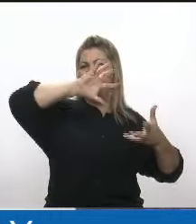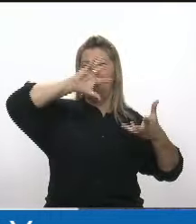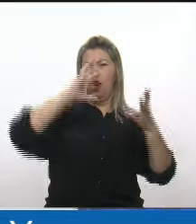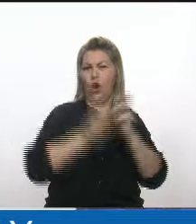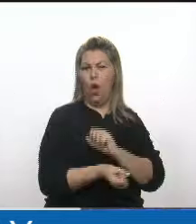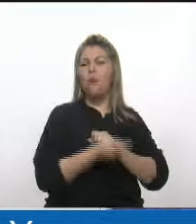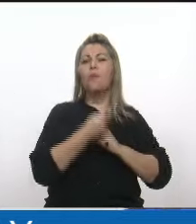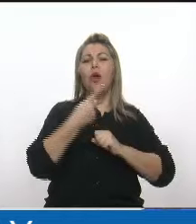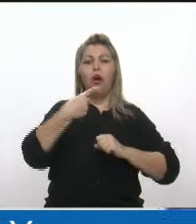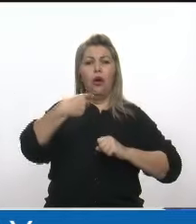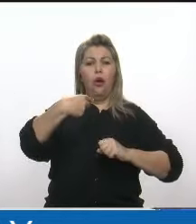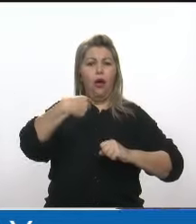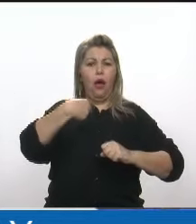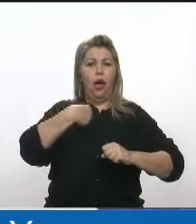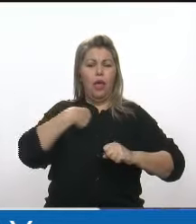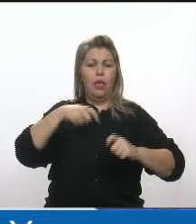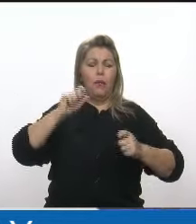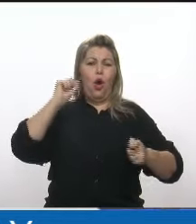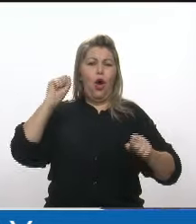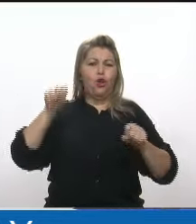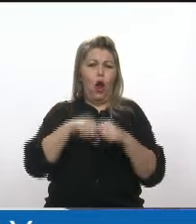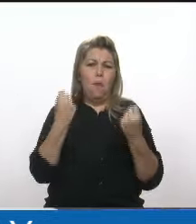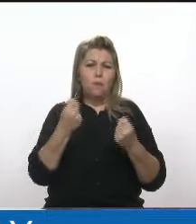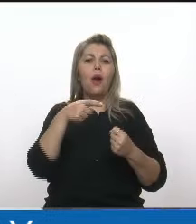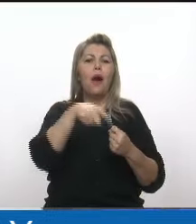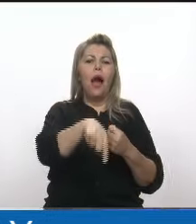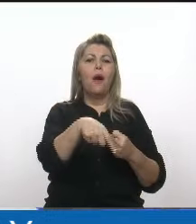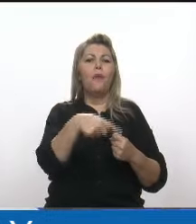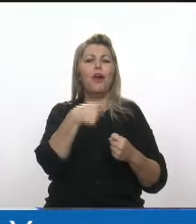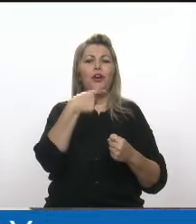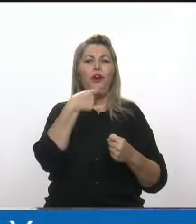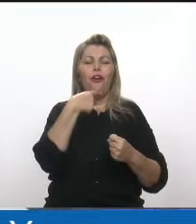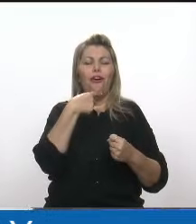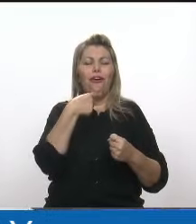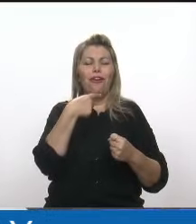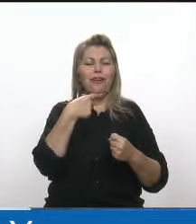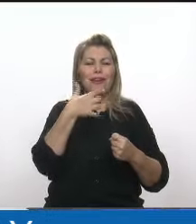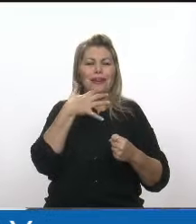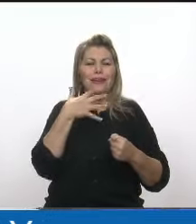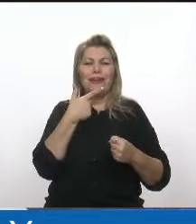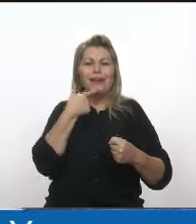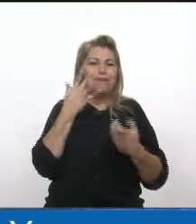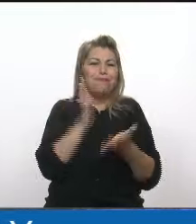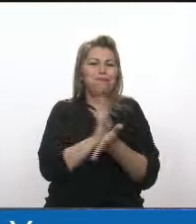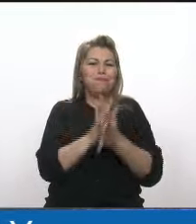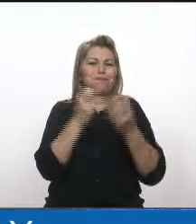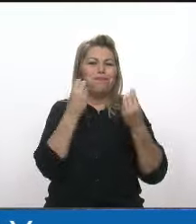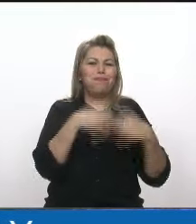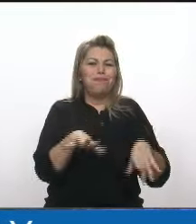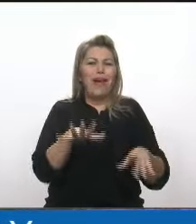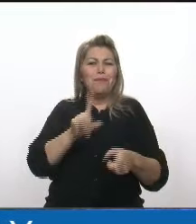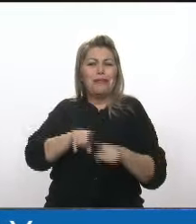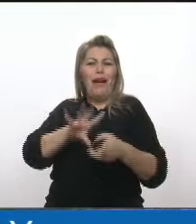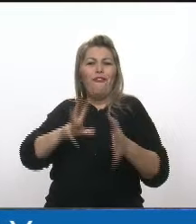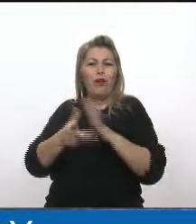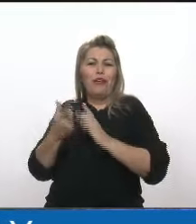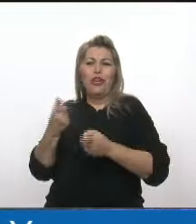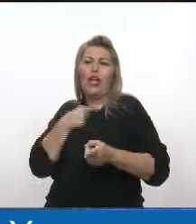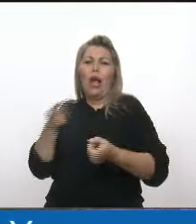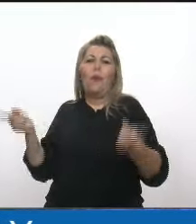avib a Jerusalén eso no es una razón de estado para la Argentina una razón de estado es la soberanía de las Islas